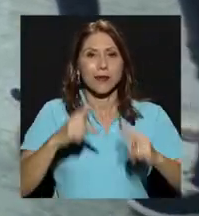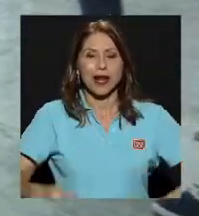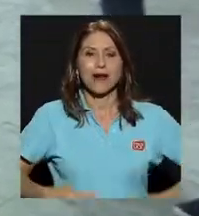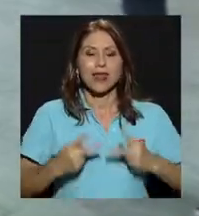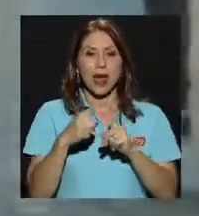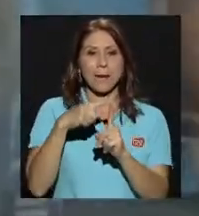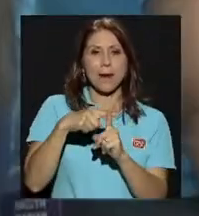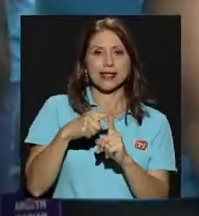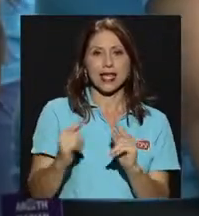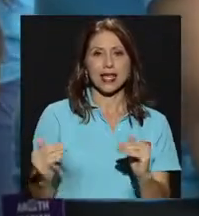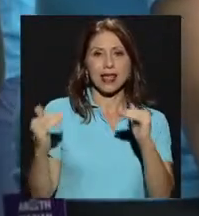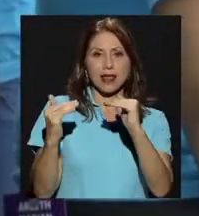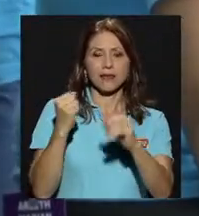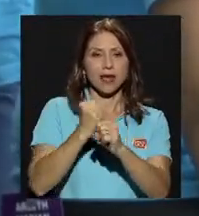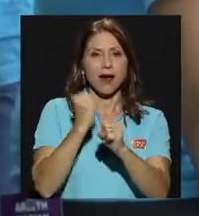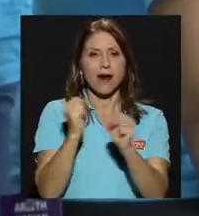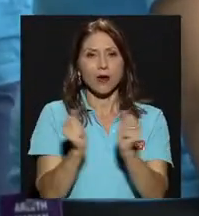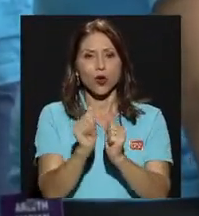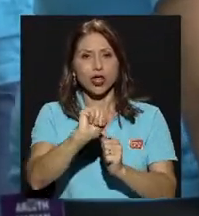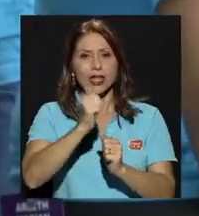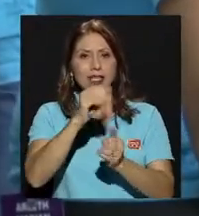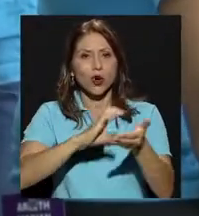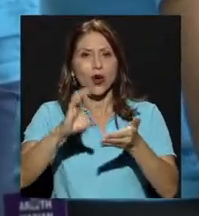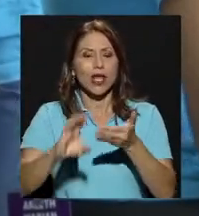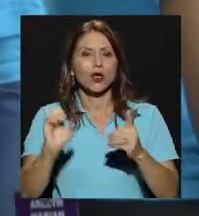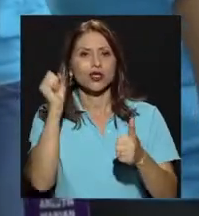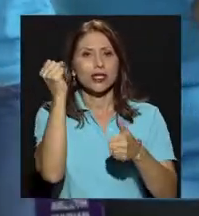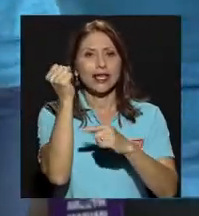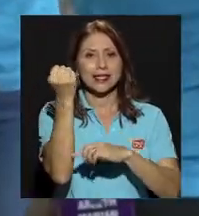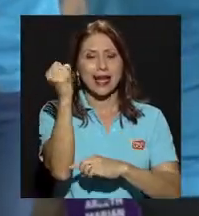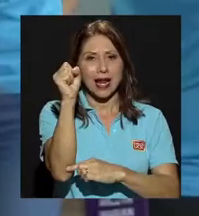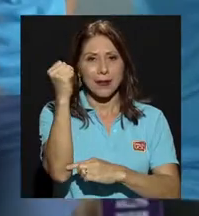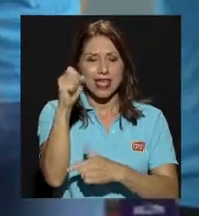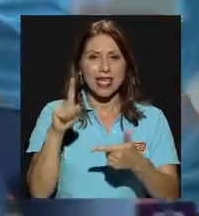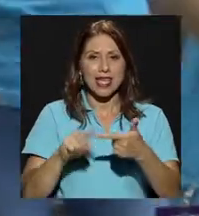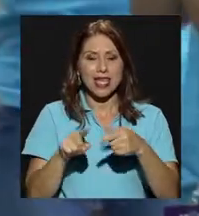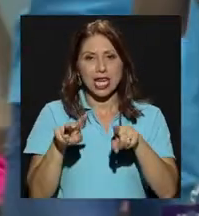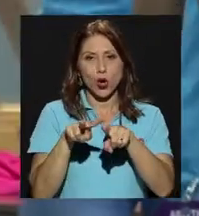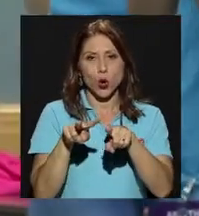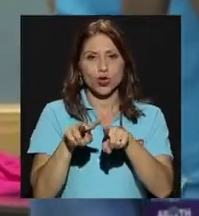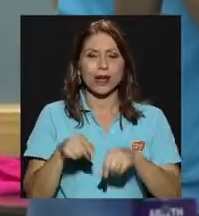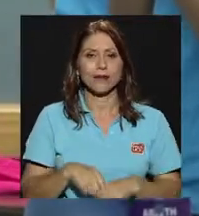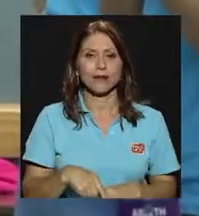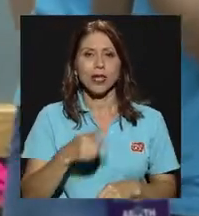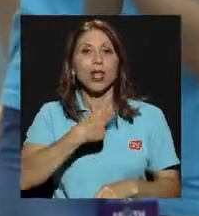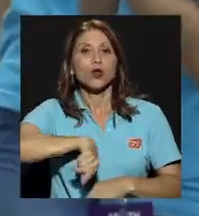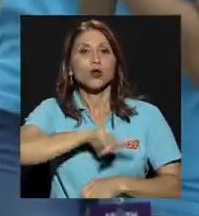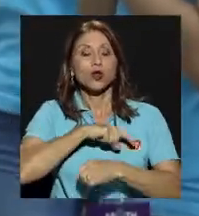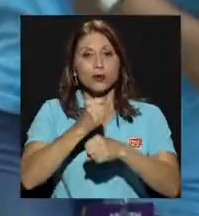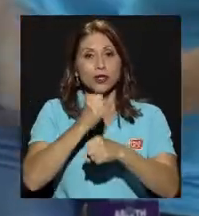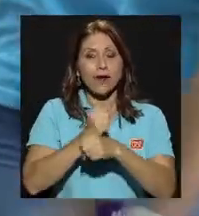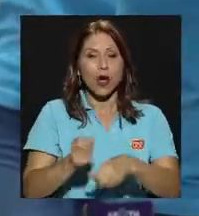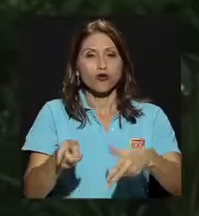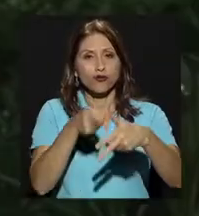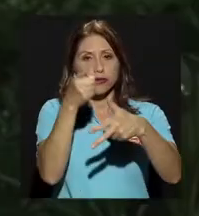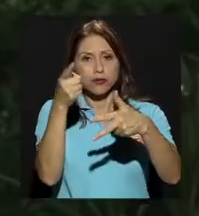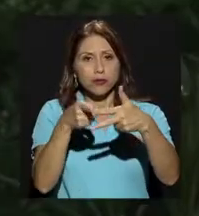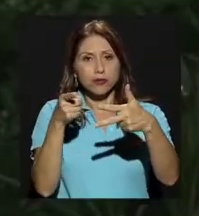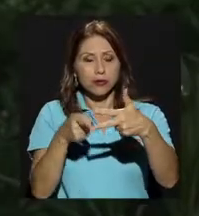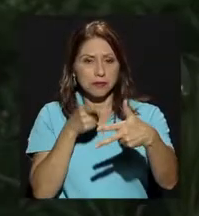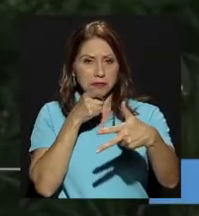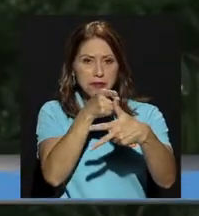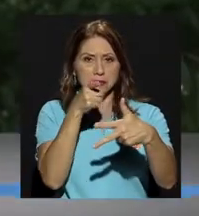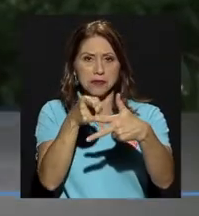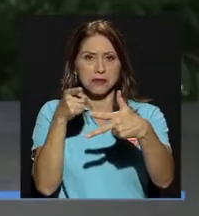de Más Equidad, que trabaja con 10 colegios de las zonas de Sarapiquí y Nicoya. Y hemos trabajado en 3 líneas cada vez